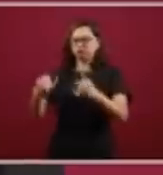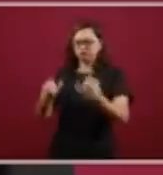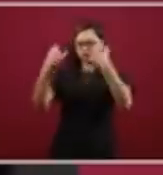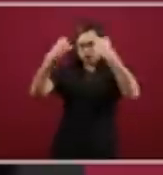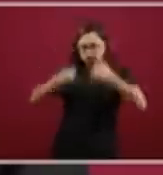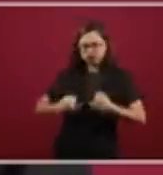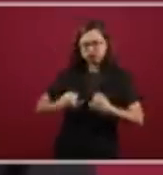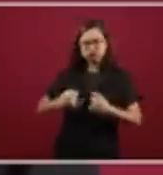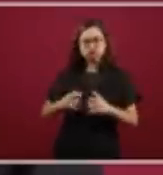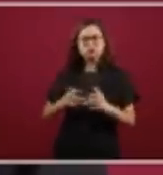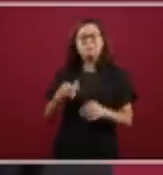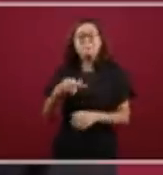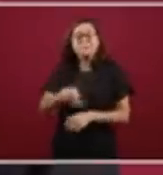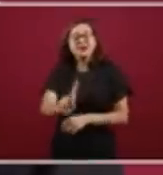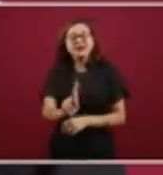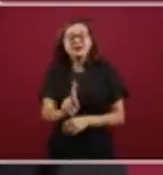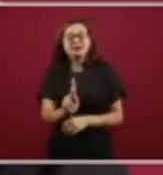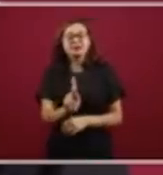Sin embargo,